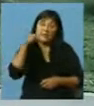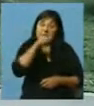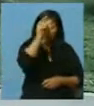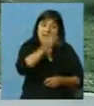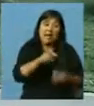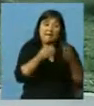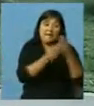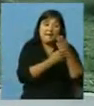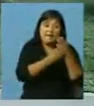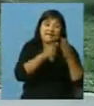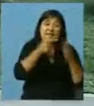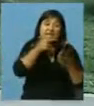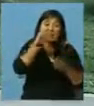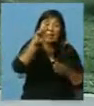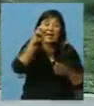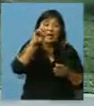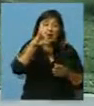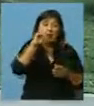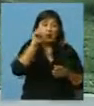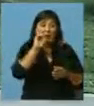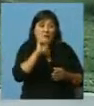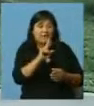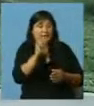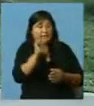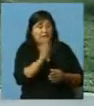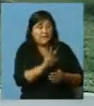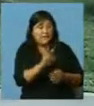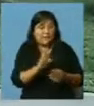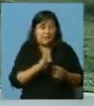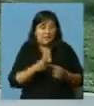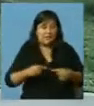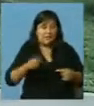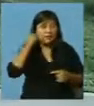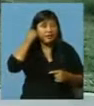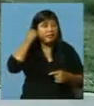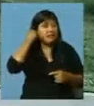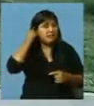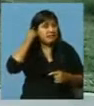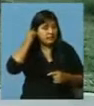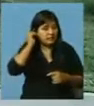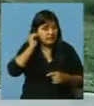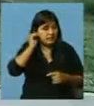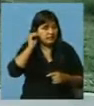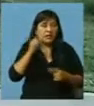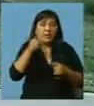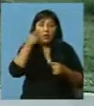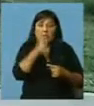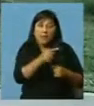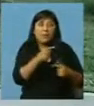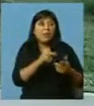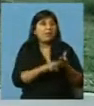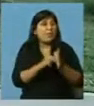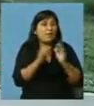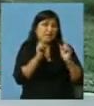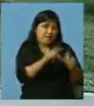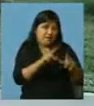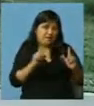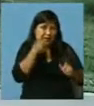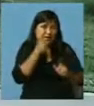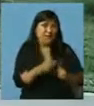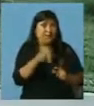puede encontrar que hay, como te digo, una continuidad, y sobre todo preocupante porque cuando un presupuesto se empieza a ajustar, compra cada vez